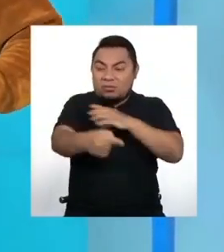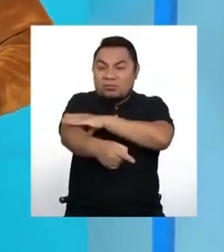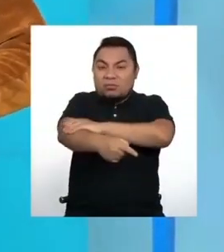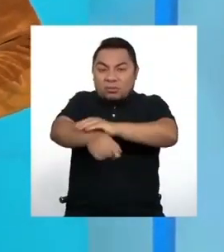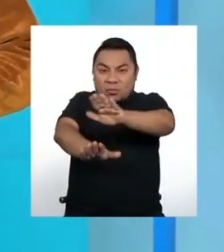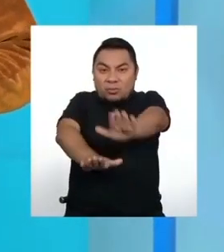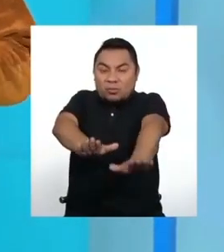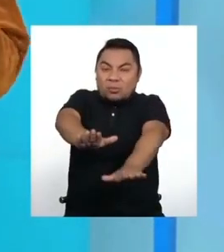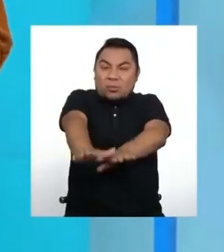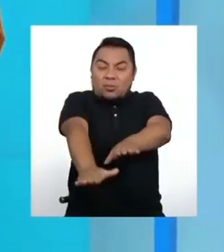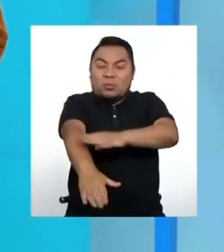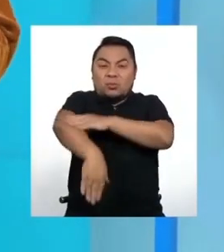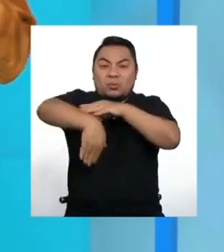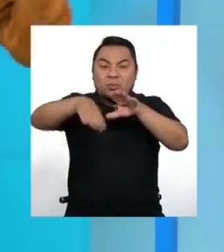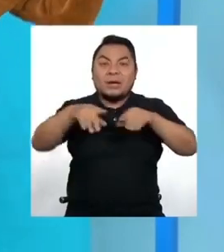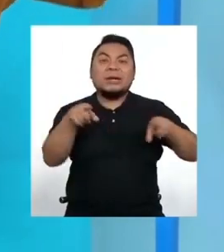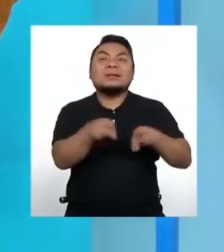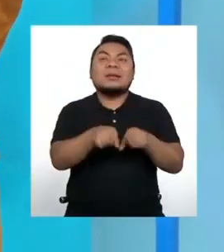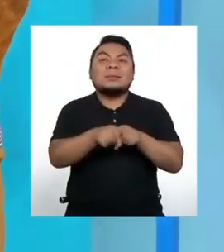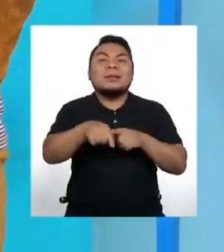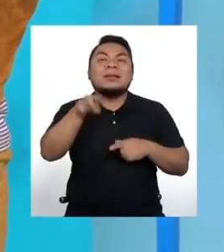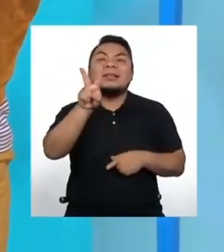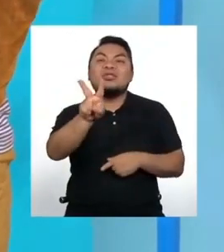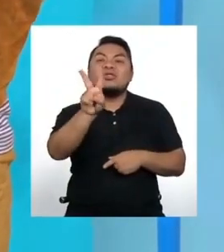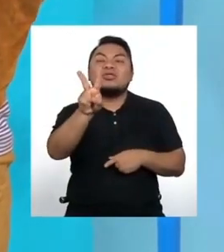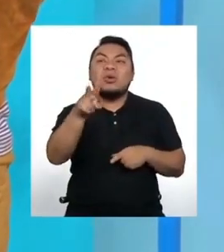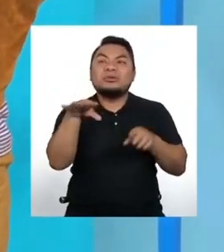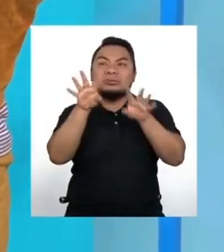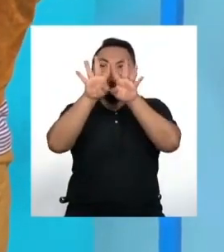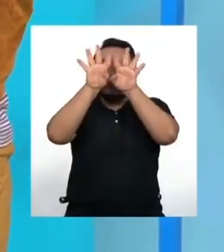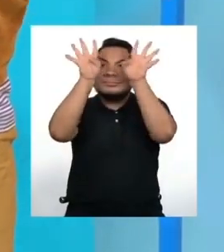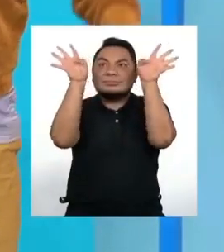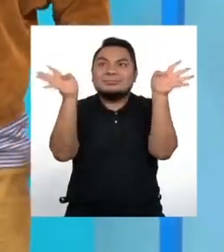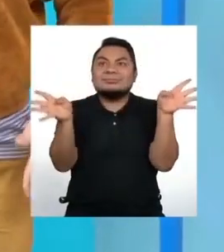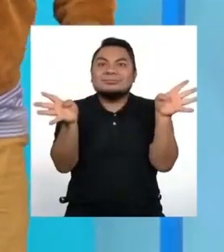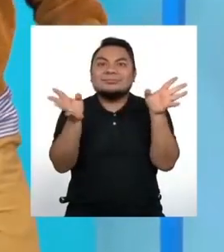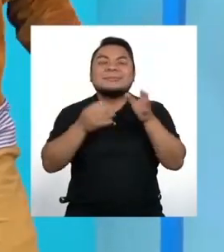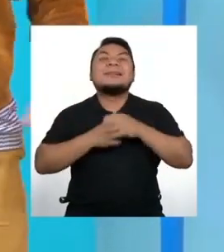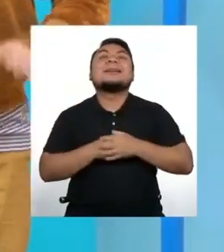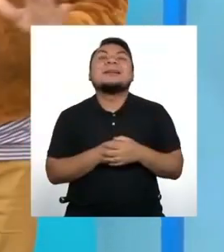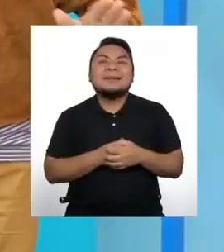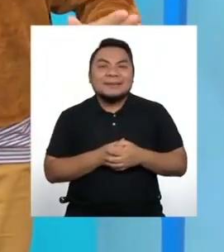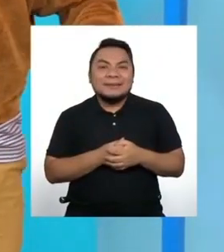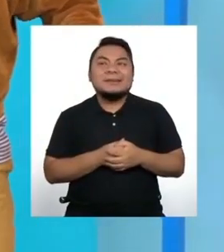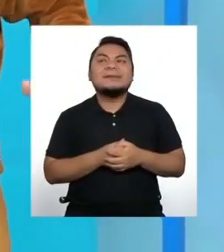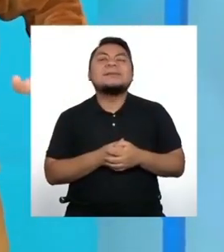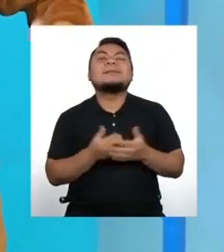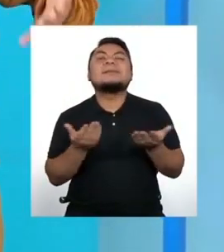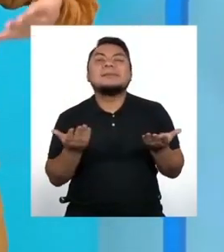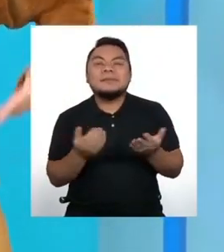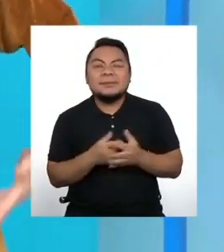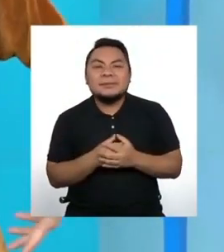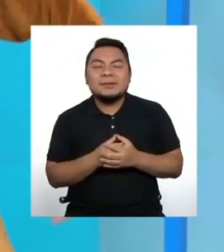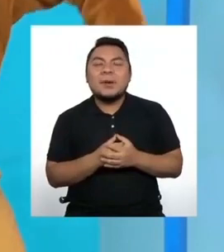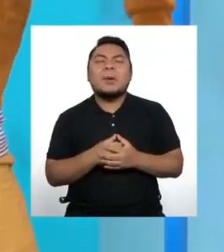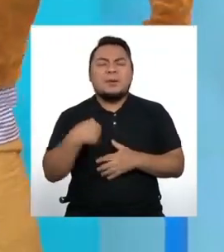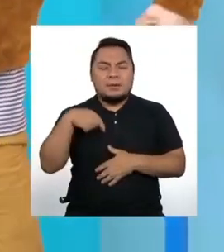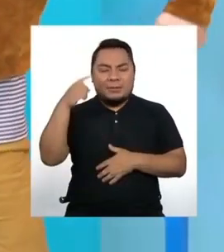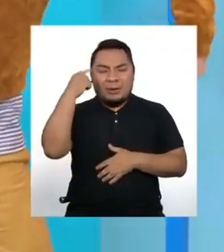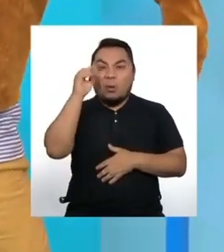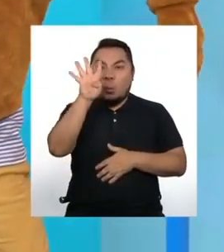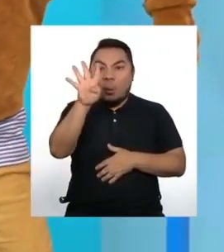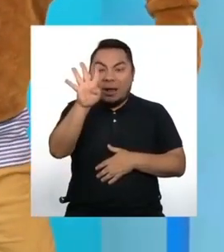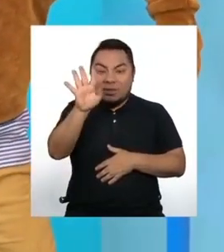y los juegos con las nuevas reglas. ¡Sí, Denise! Yo también estoy inventando juegos nuevos para jugar con